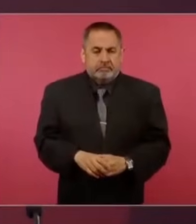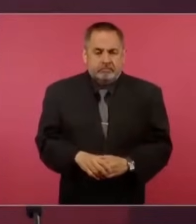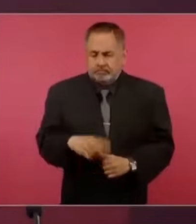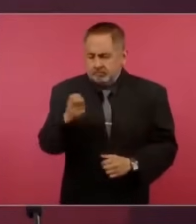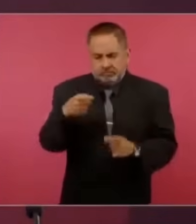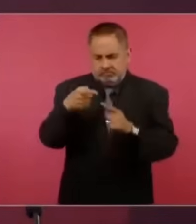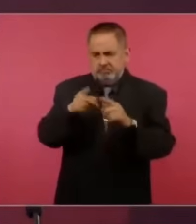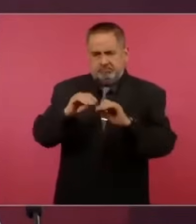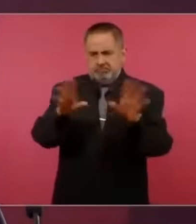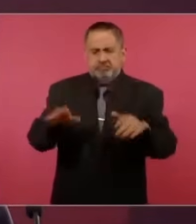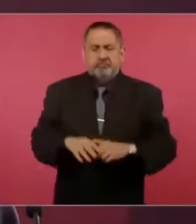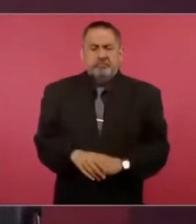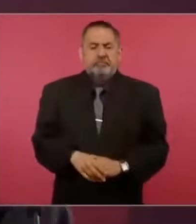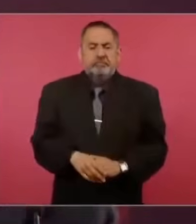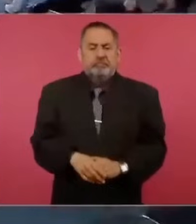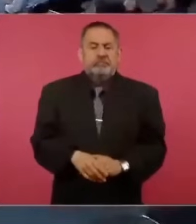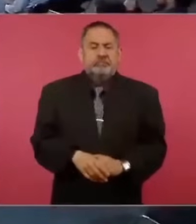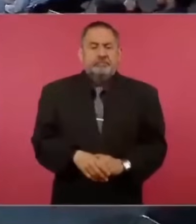Así de claro.